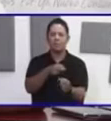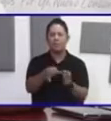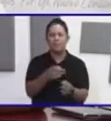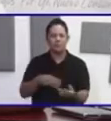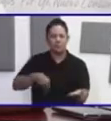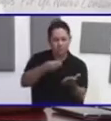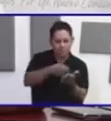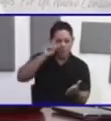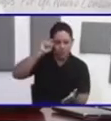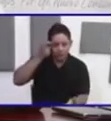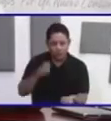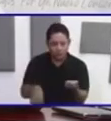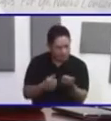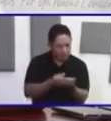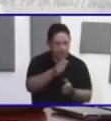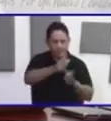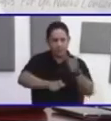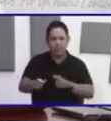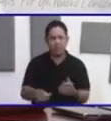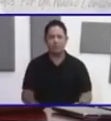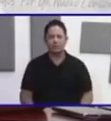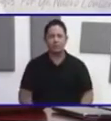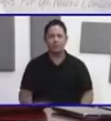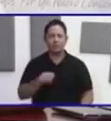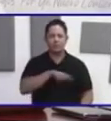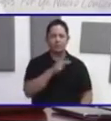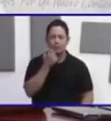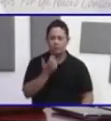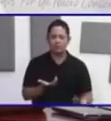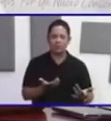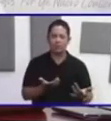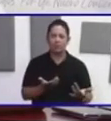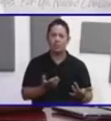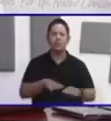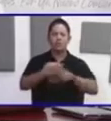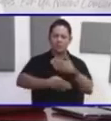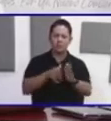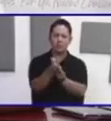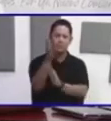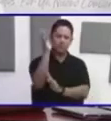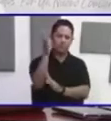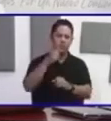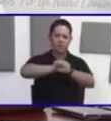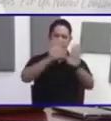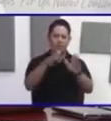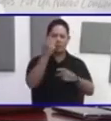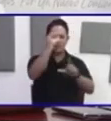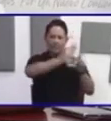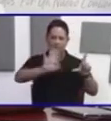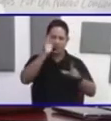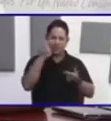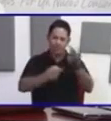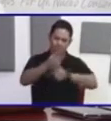government that we're going to, in the moment, to make this speech and to clarify the procedure, what we're going to do to make these